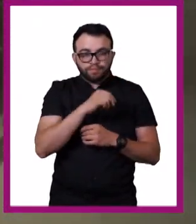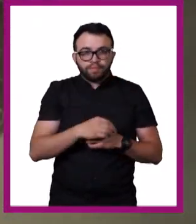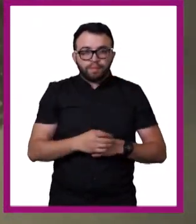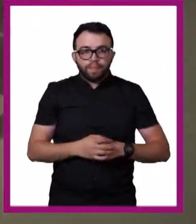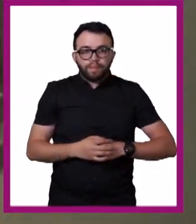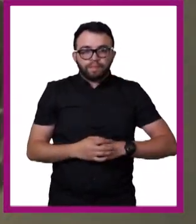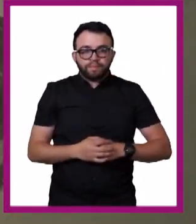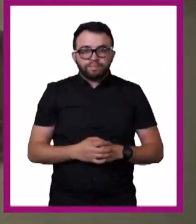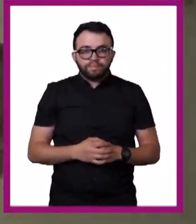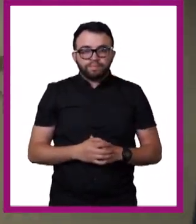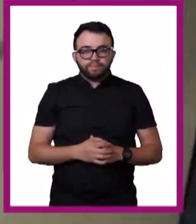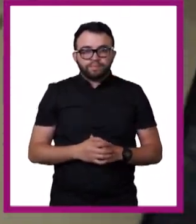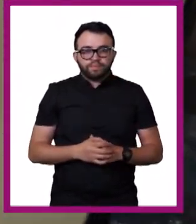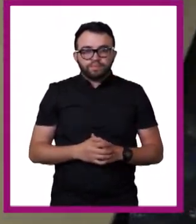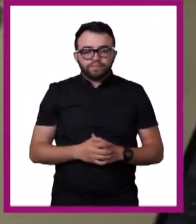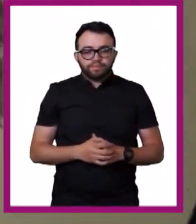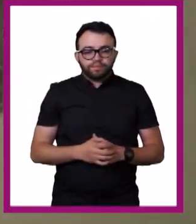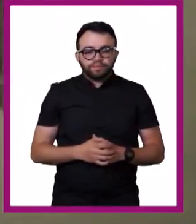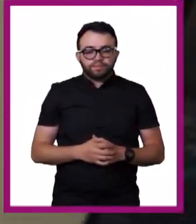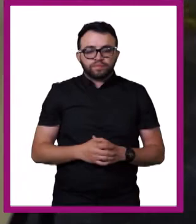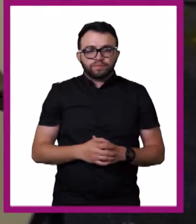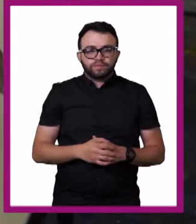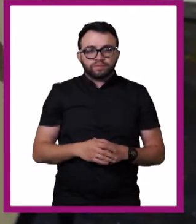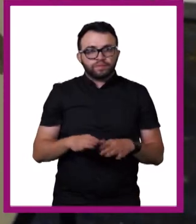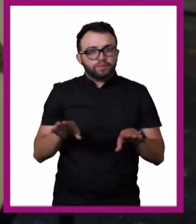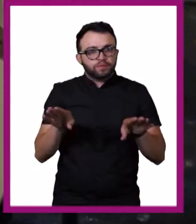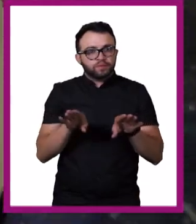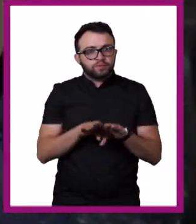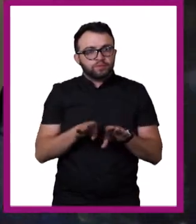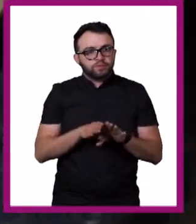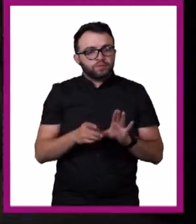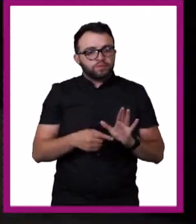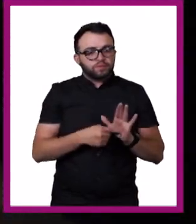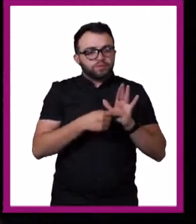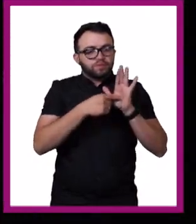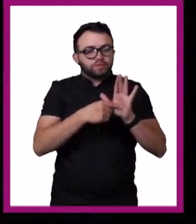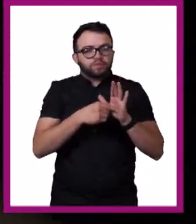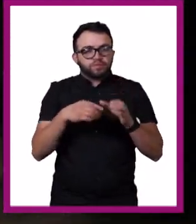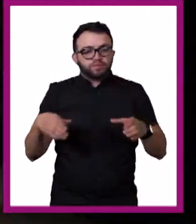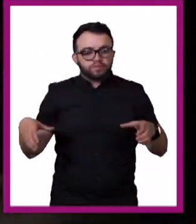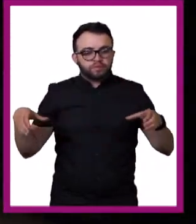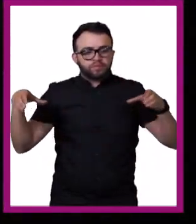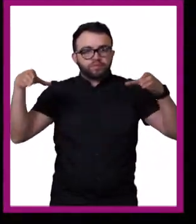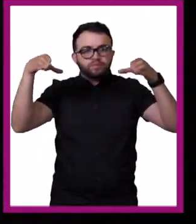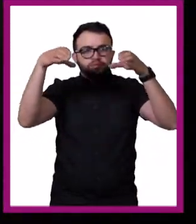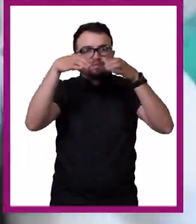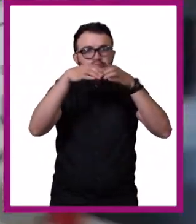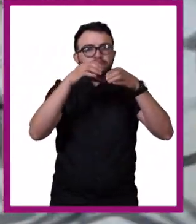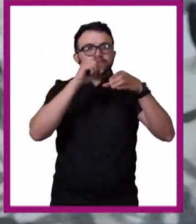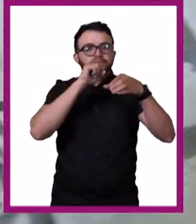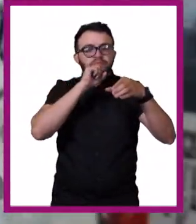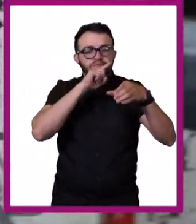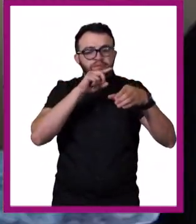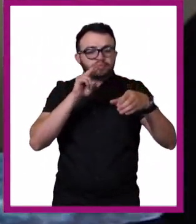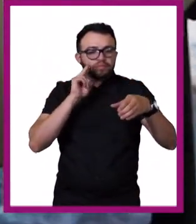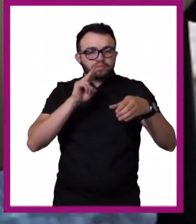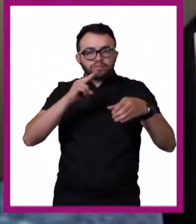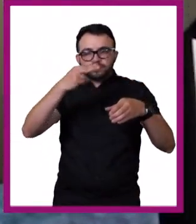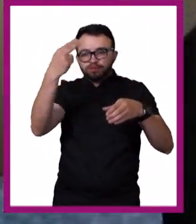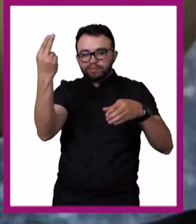Uh-huh. Esto es increíble, cómo con base en la figura de la pirámide